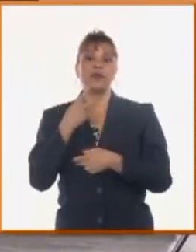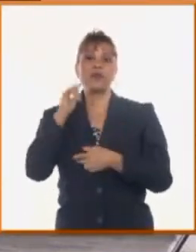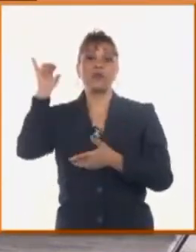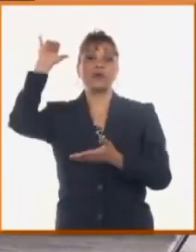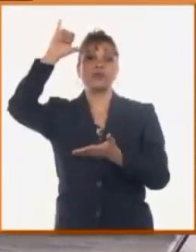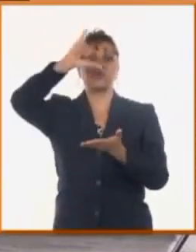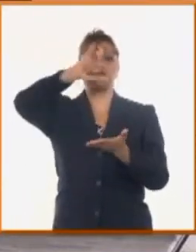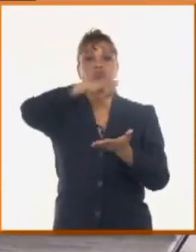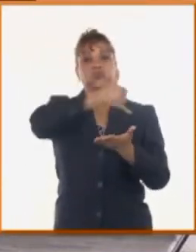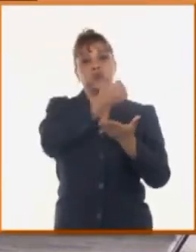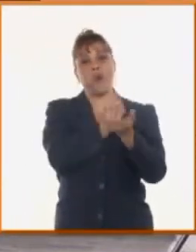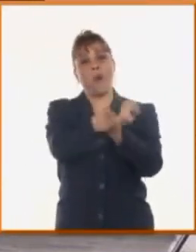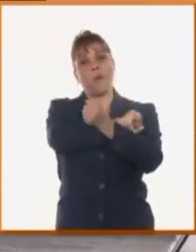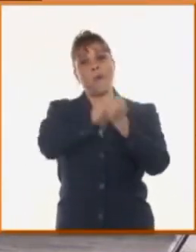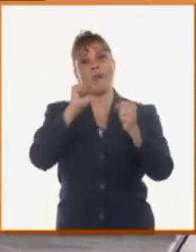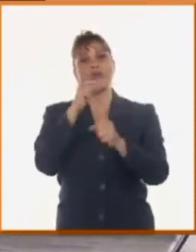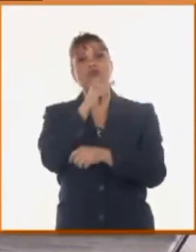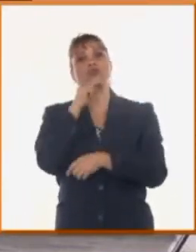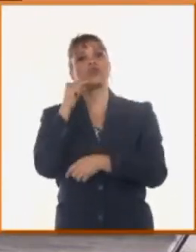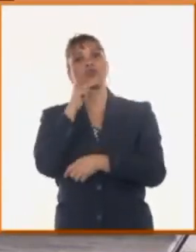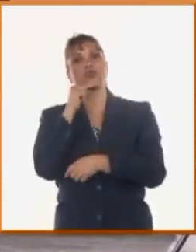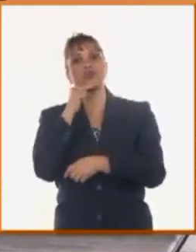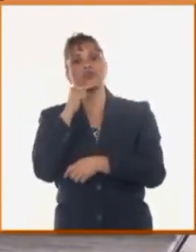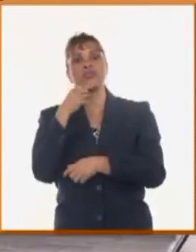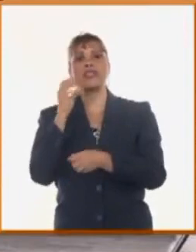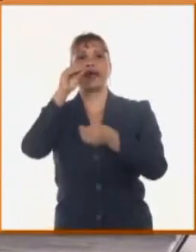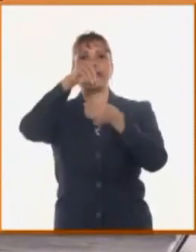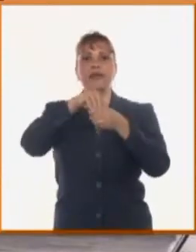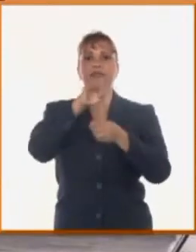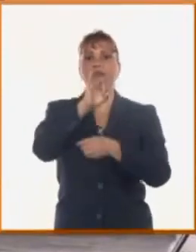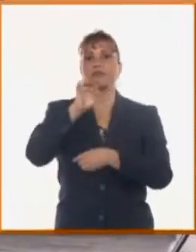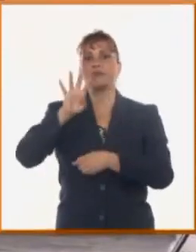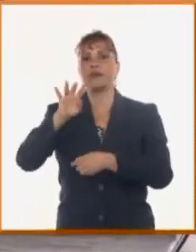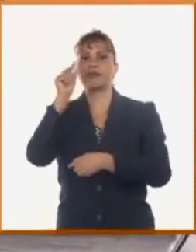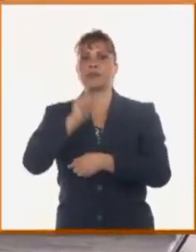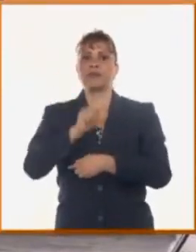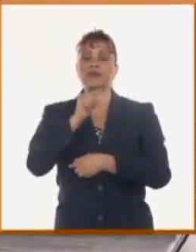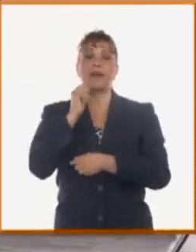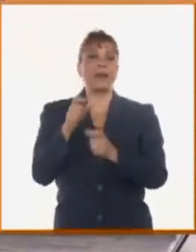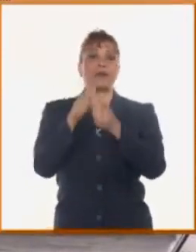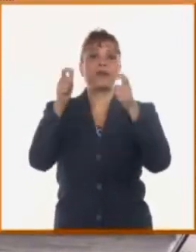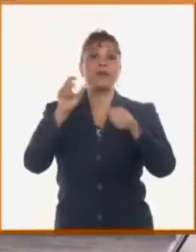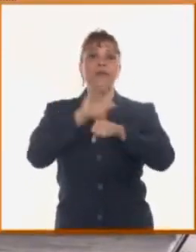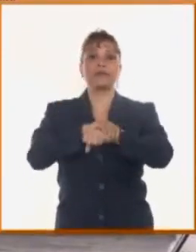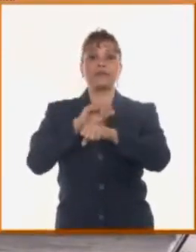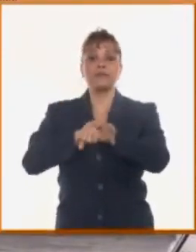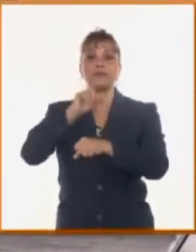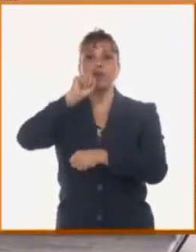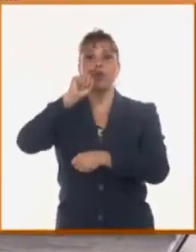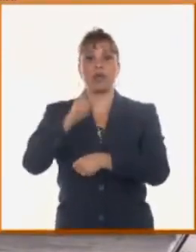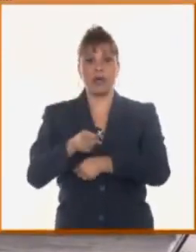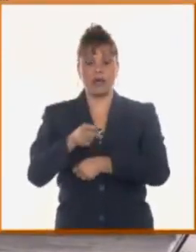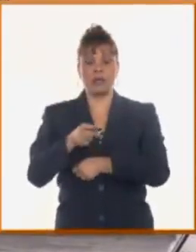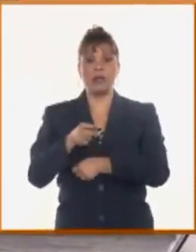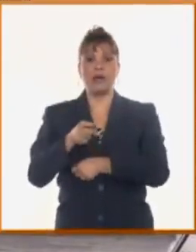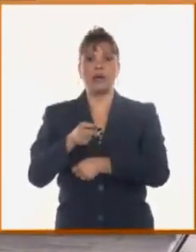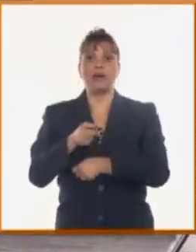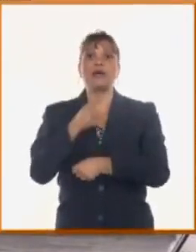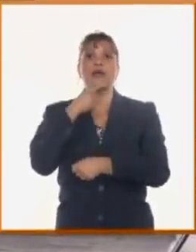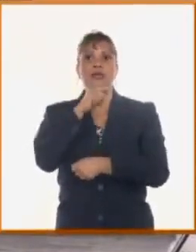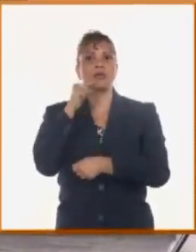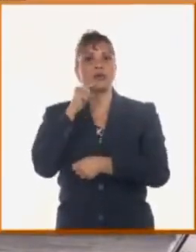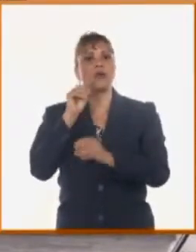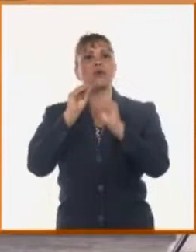ruso que llevaba 74 pasajeros, la mayoría prisioneros de guerra ucranianos. Moscú ha convocado